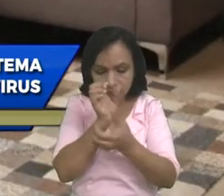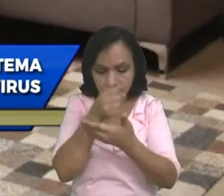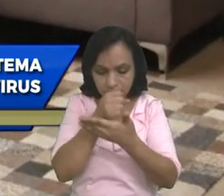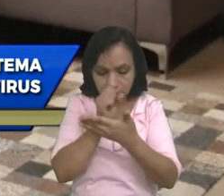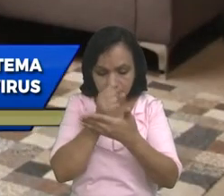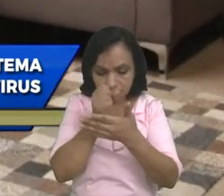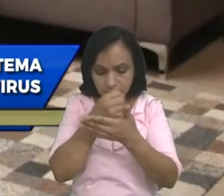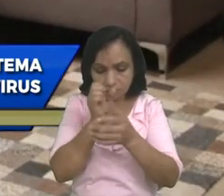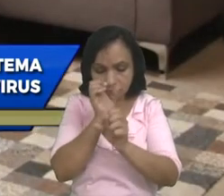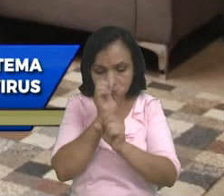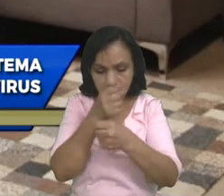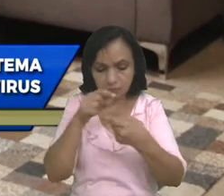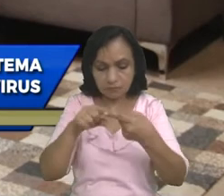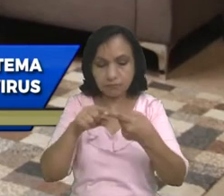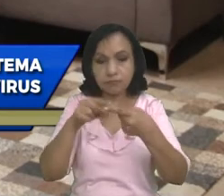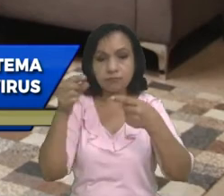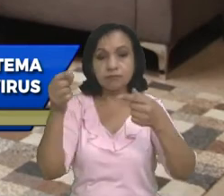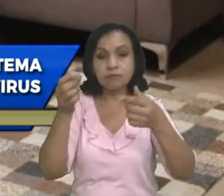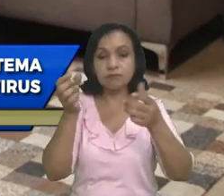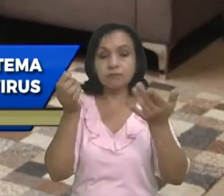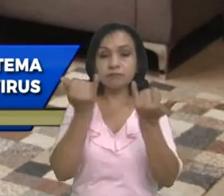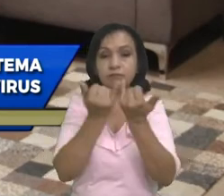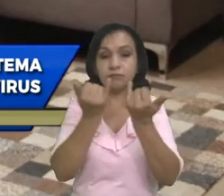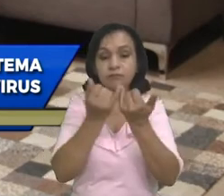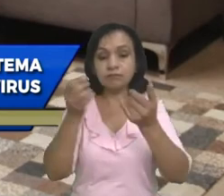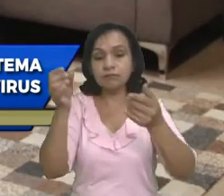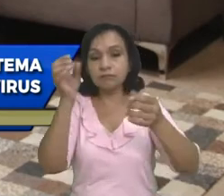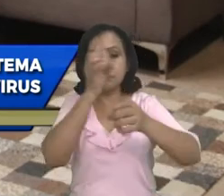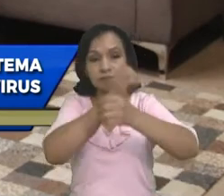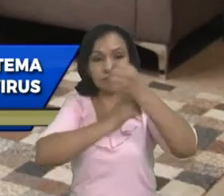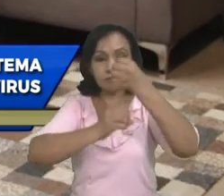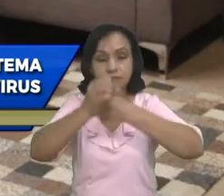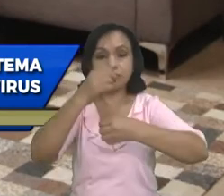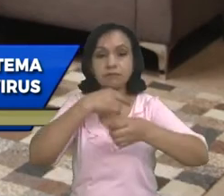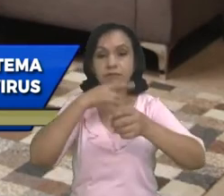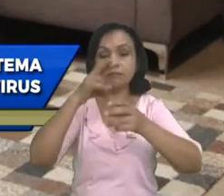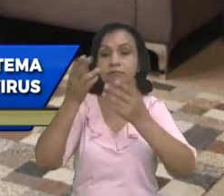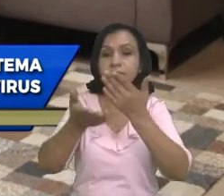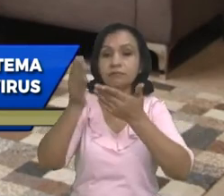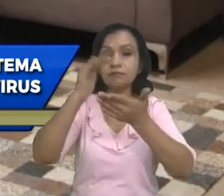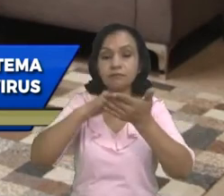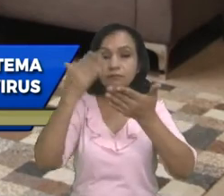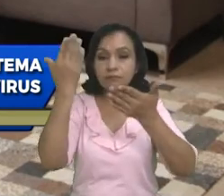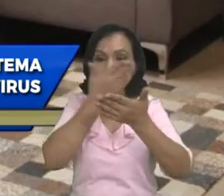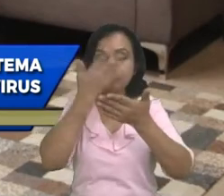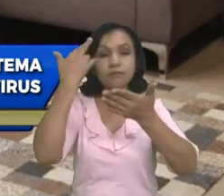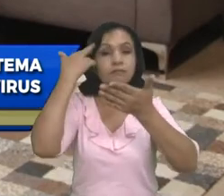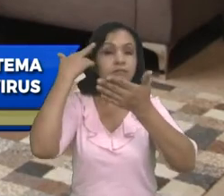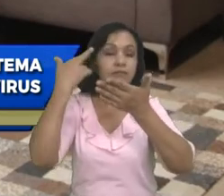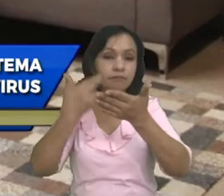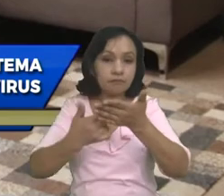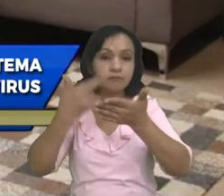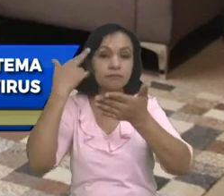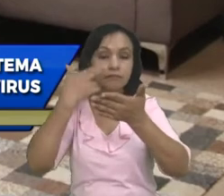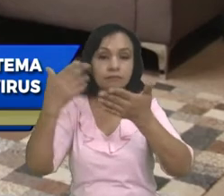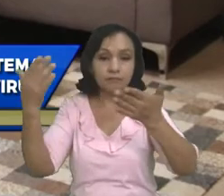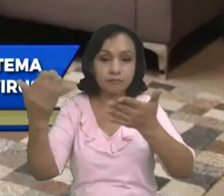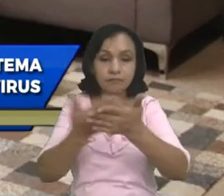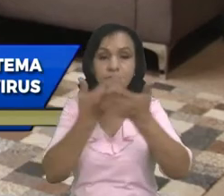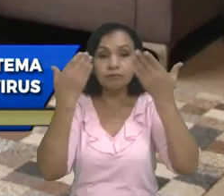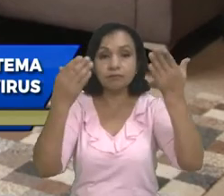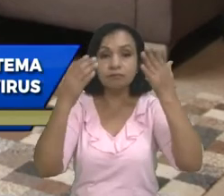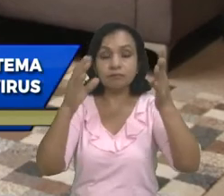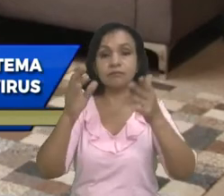este siempre como un requisito hacemos un refrescamiento y en ese refrescamiento